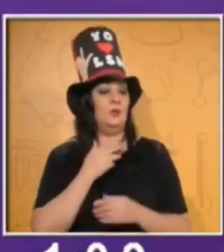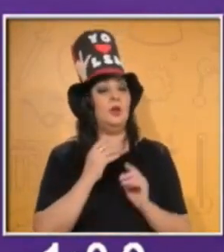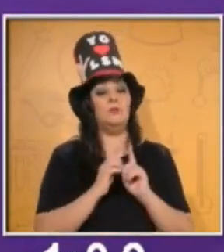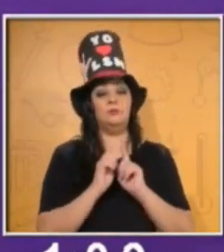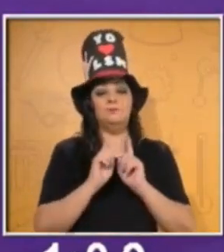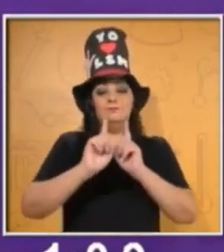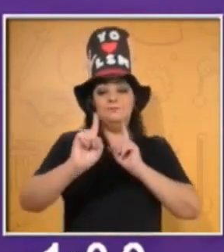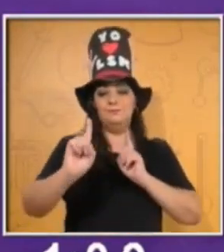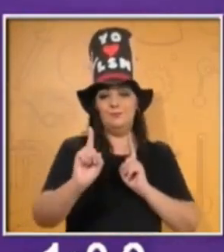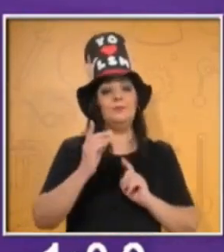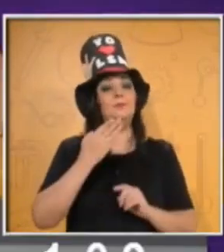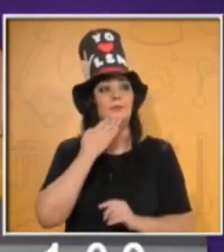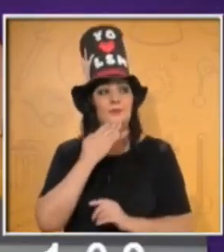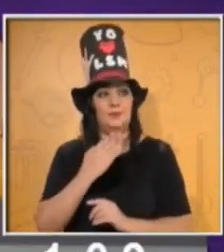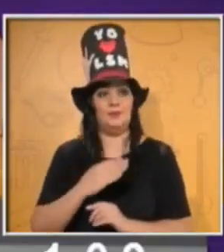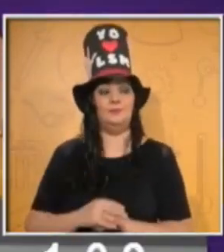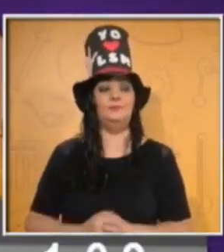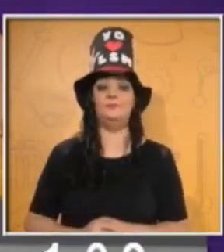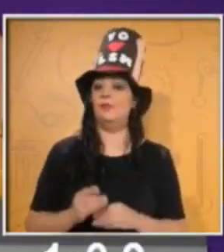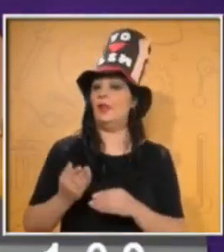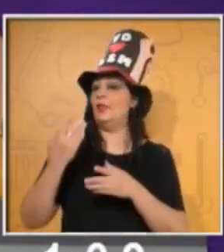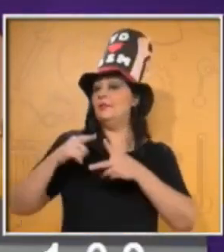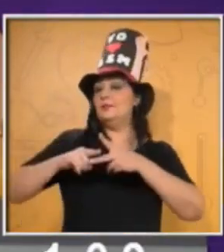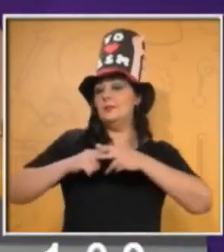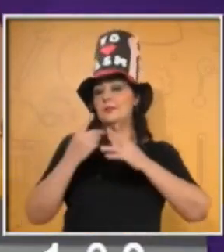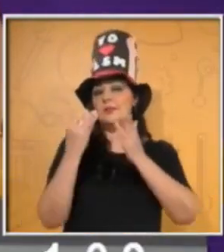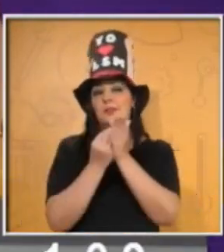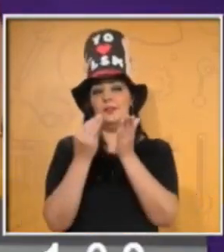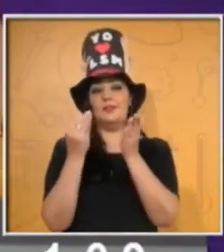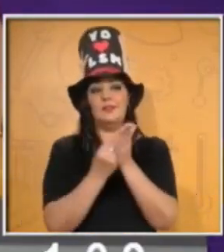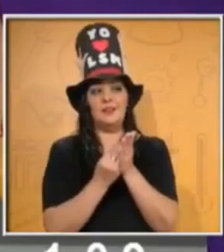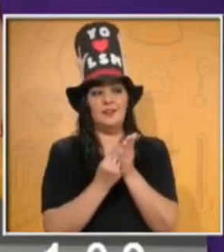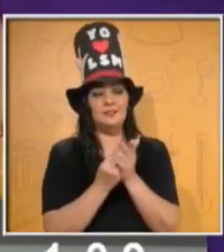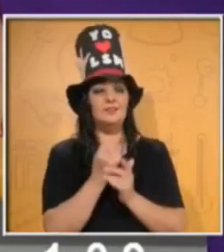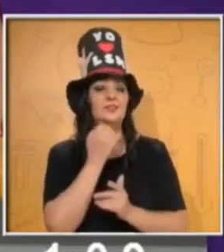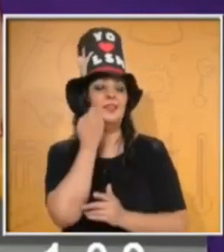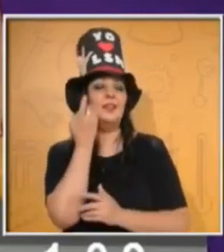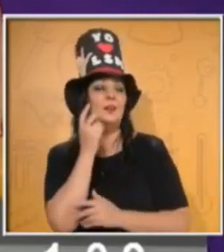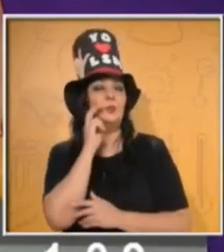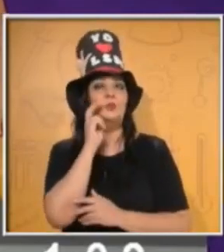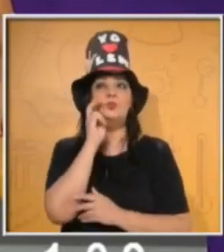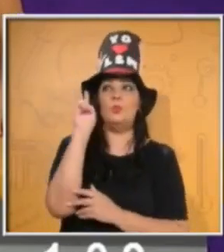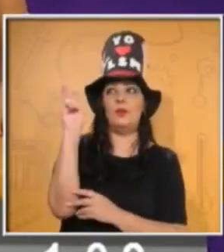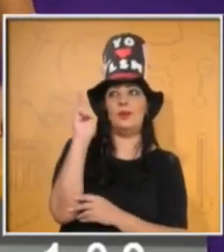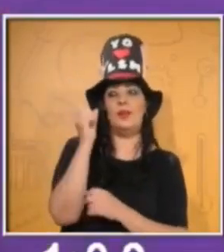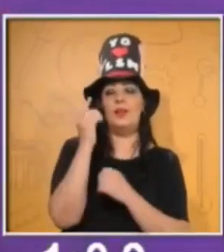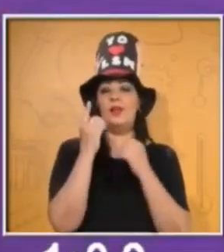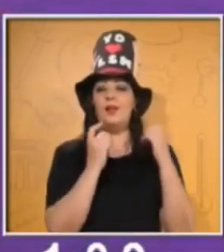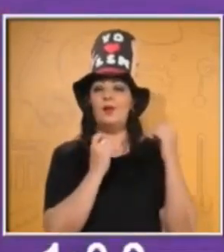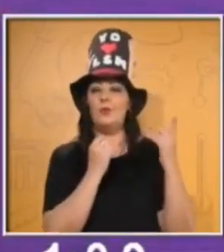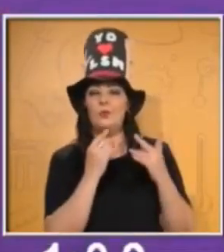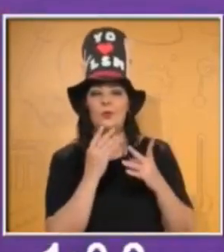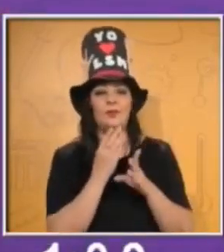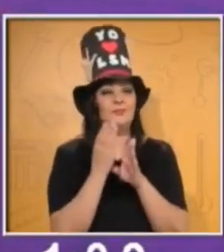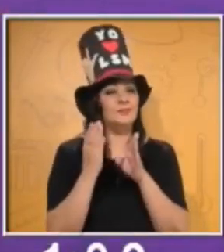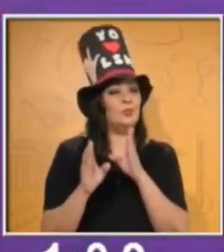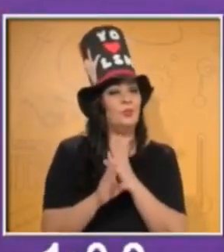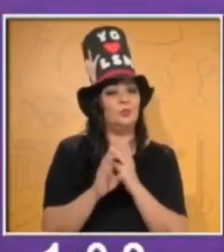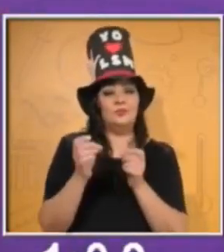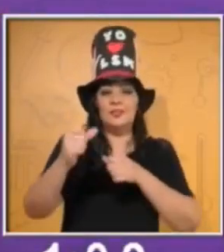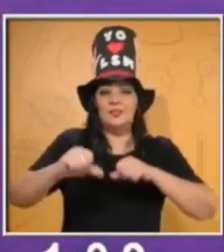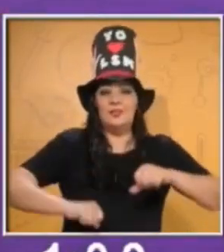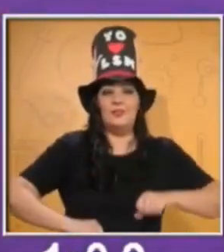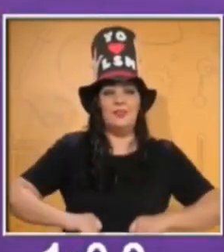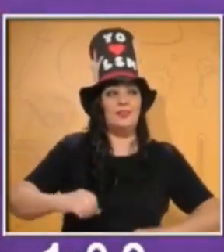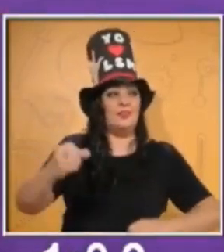distancia. Antes de comenzar con las clases del día de hoy, queremos ver en pantalla algunas evidencias que nos han estado